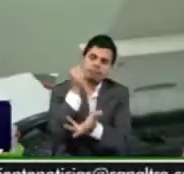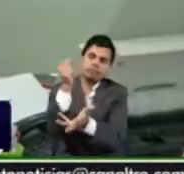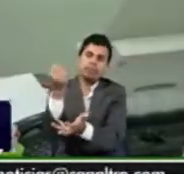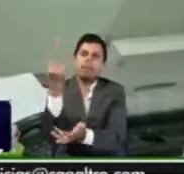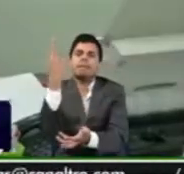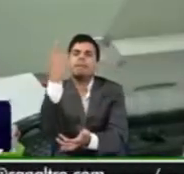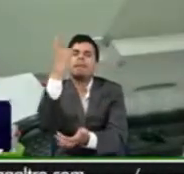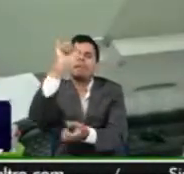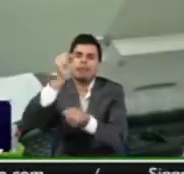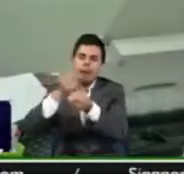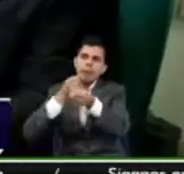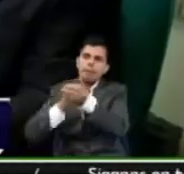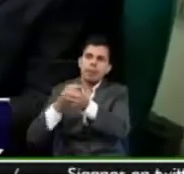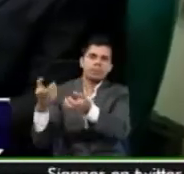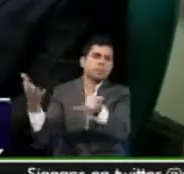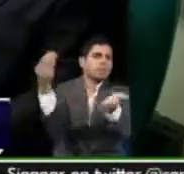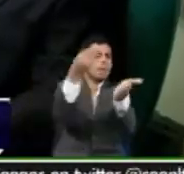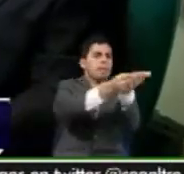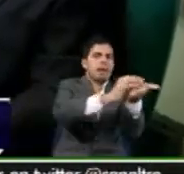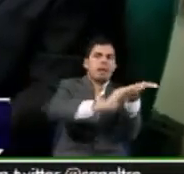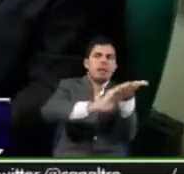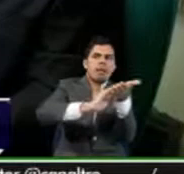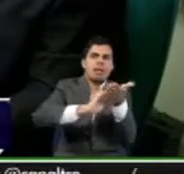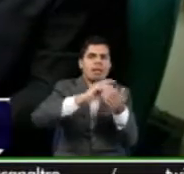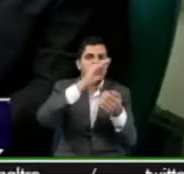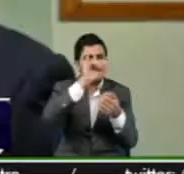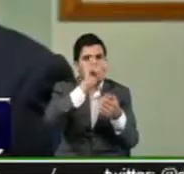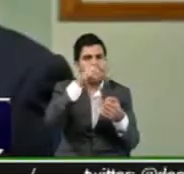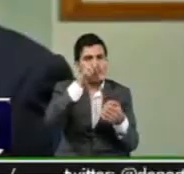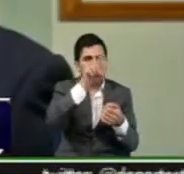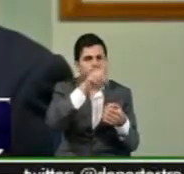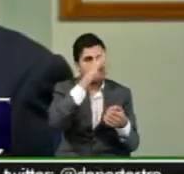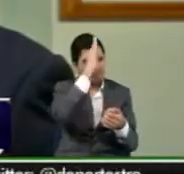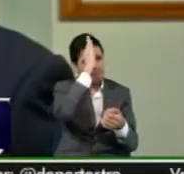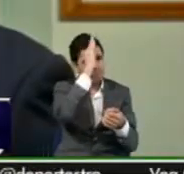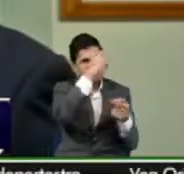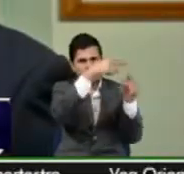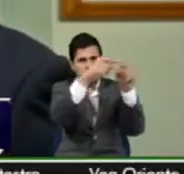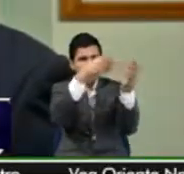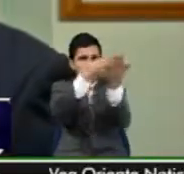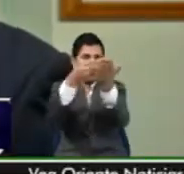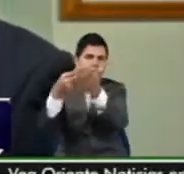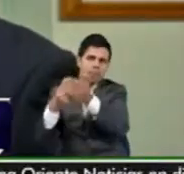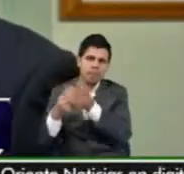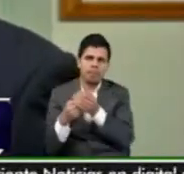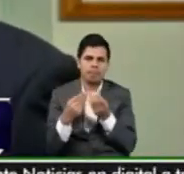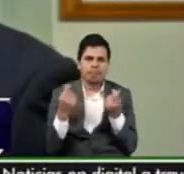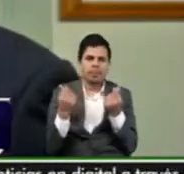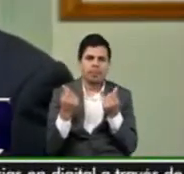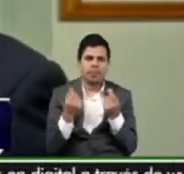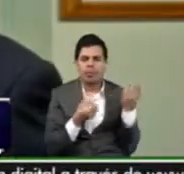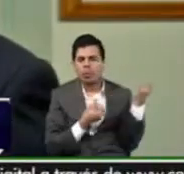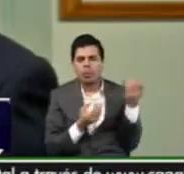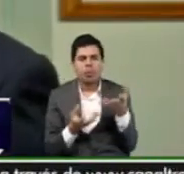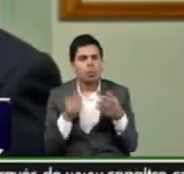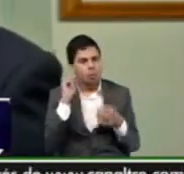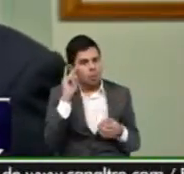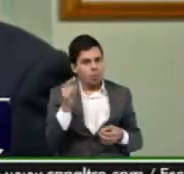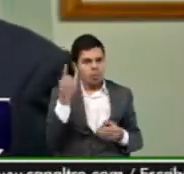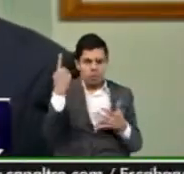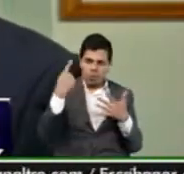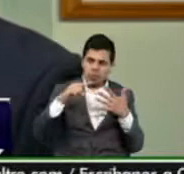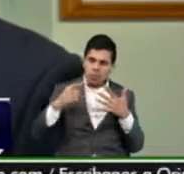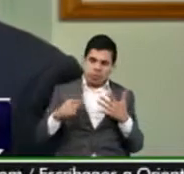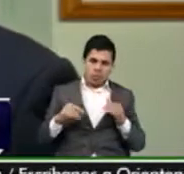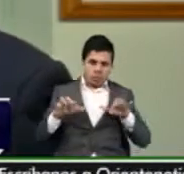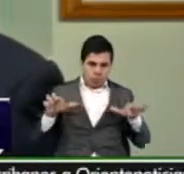para sanear las carteras morosas con las ips la financiación del sistema de salud se hace mediante diferentes fuentes